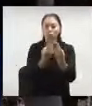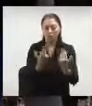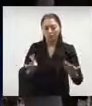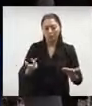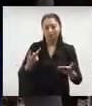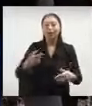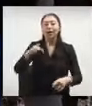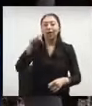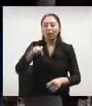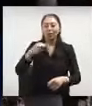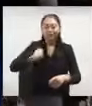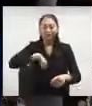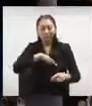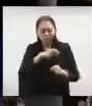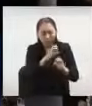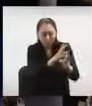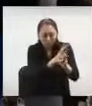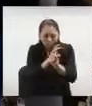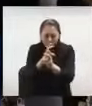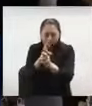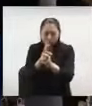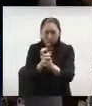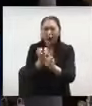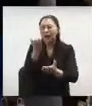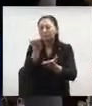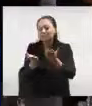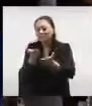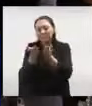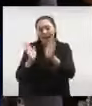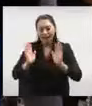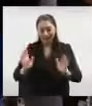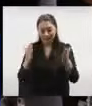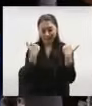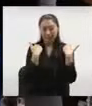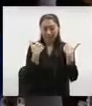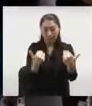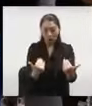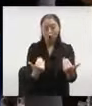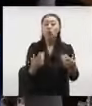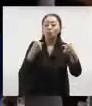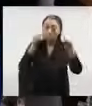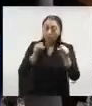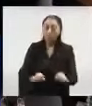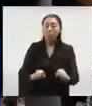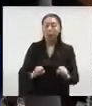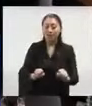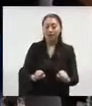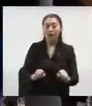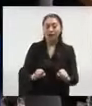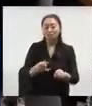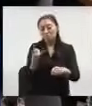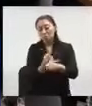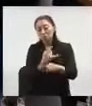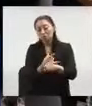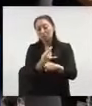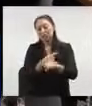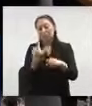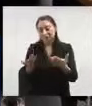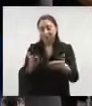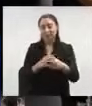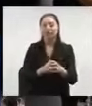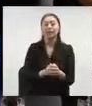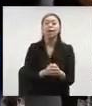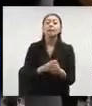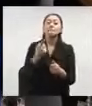a inspeccionar las posibilidades que nos han ofrecido. Vamos a ver si cumple con los objetivos que tiene la comisión.